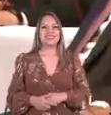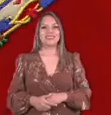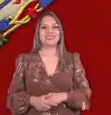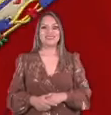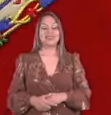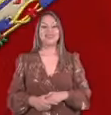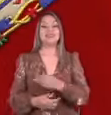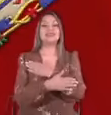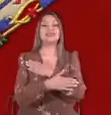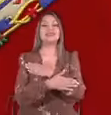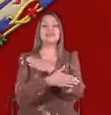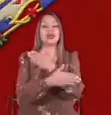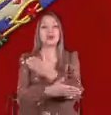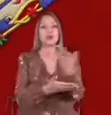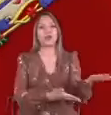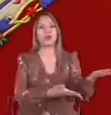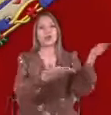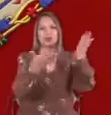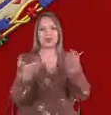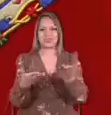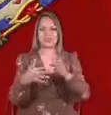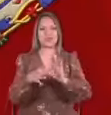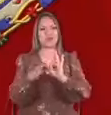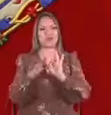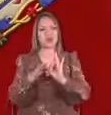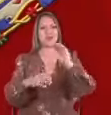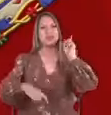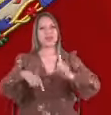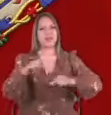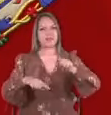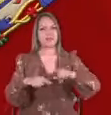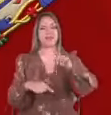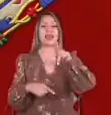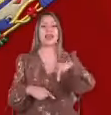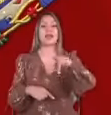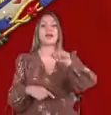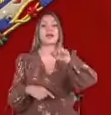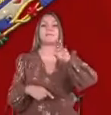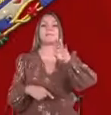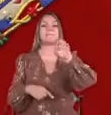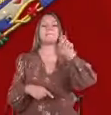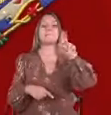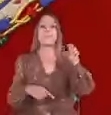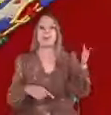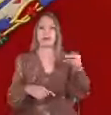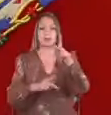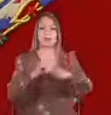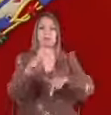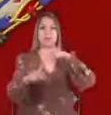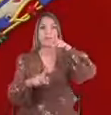Un saludo y una bienvenida a mi compañera y amiga, la compañera Paola Pavón, prefecta de la provincia de Pichincha.